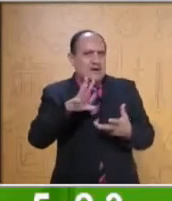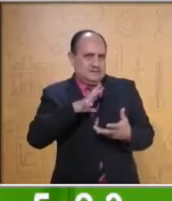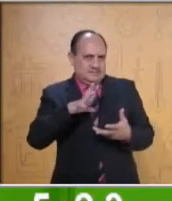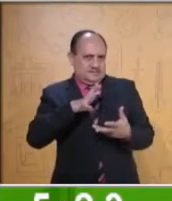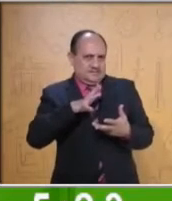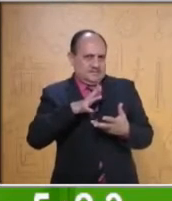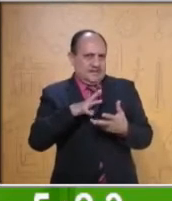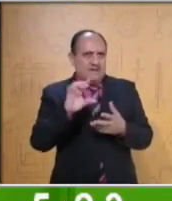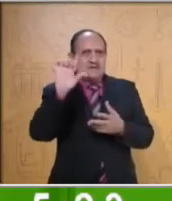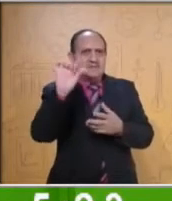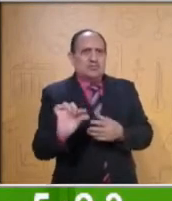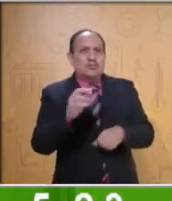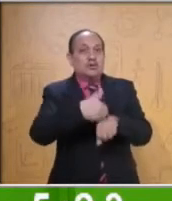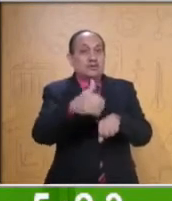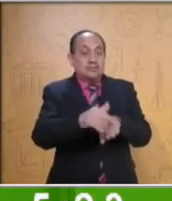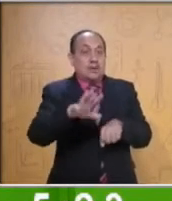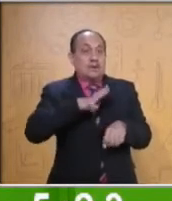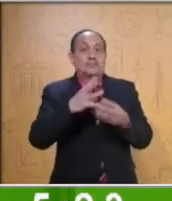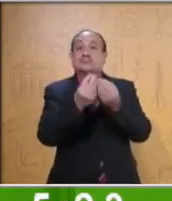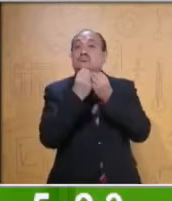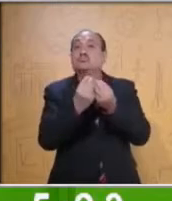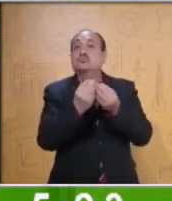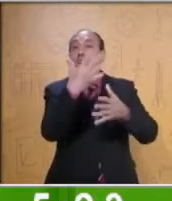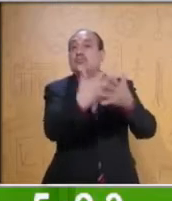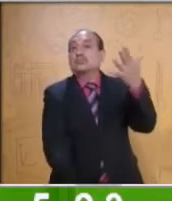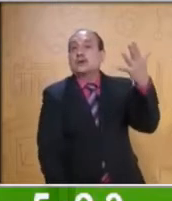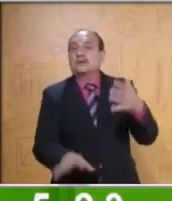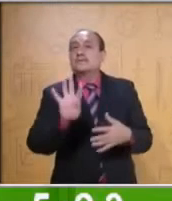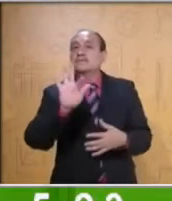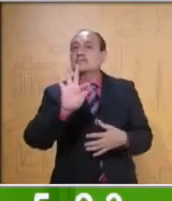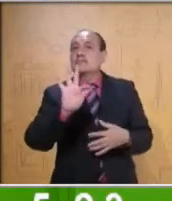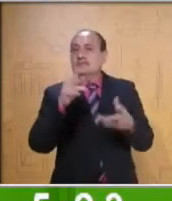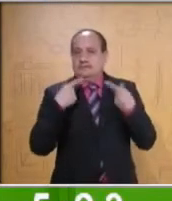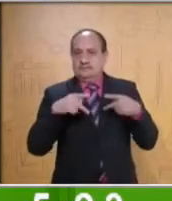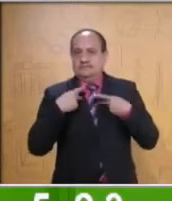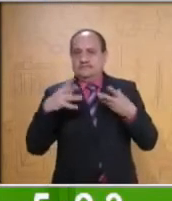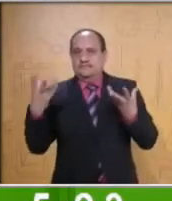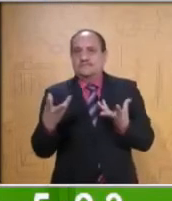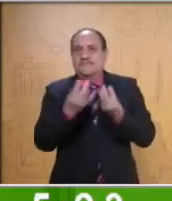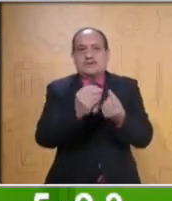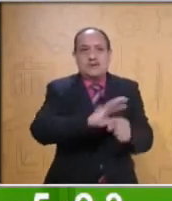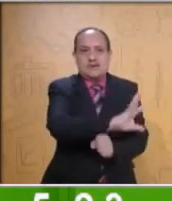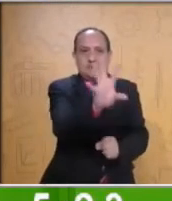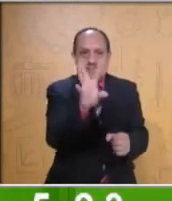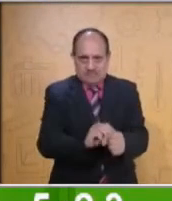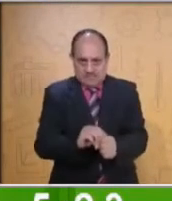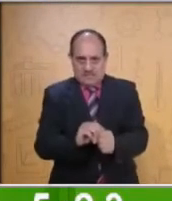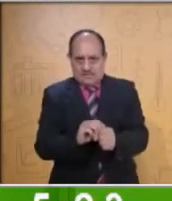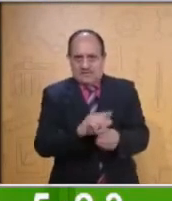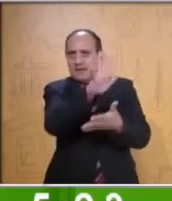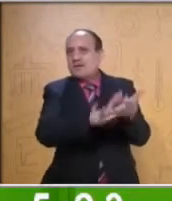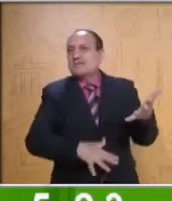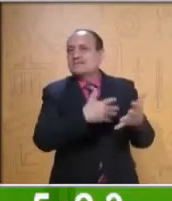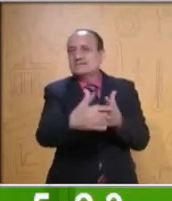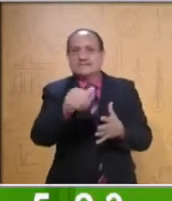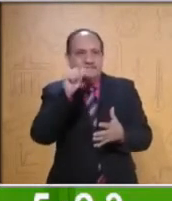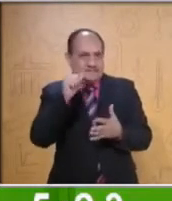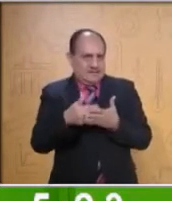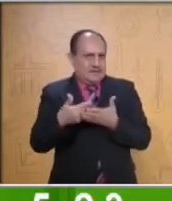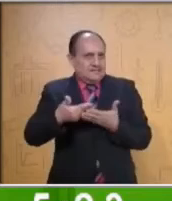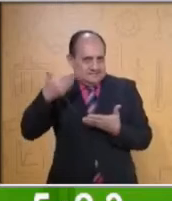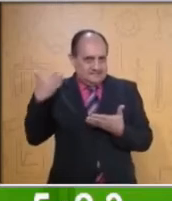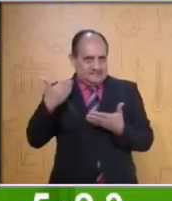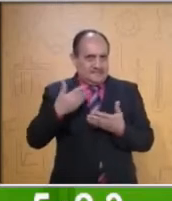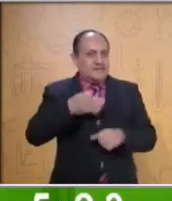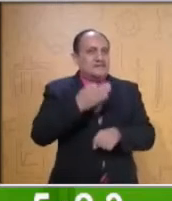Aquí estamos trabajando con 40, ¿sí? Que los estamos reuniendo en la tabla anterior que teníamos nosotros ahí, pero